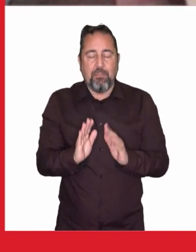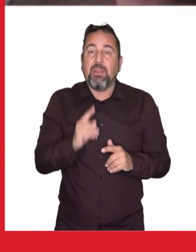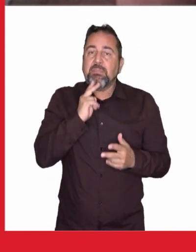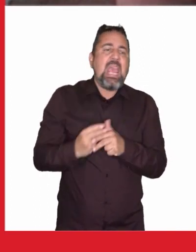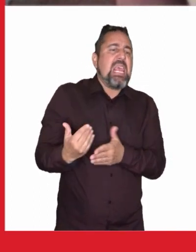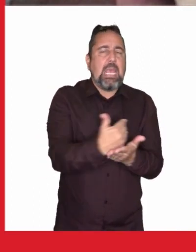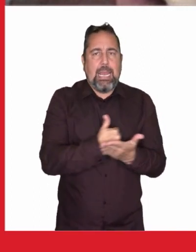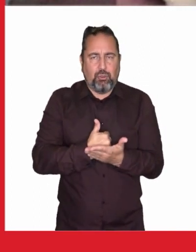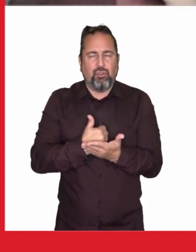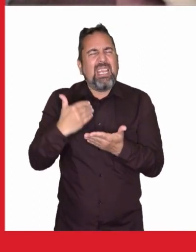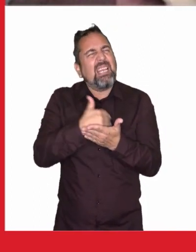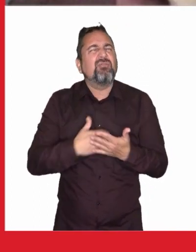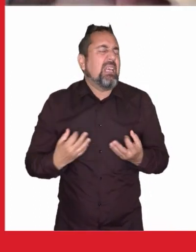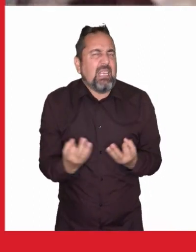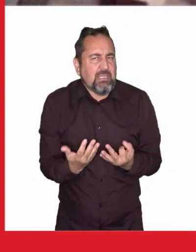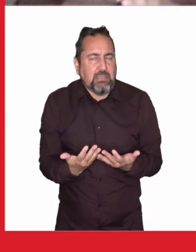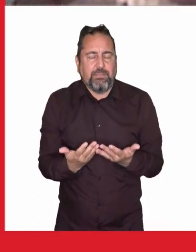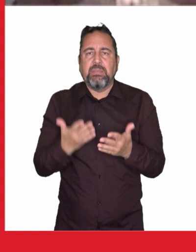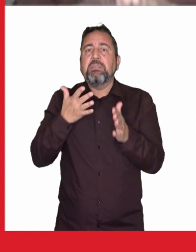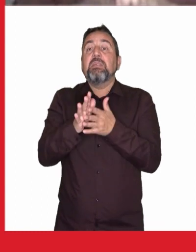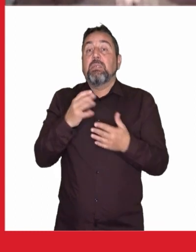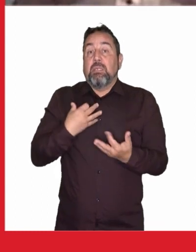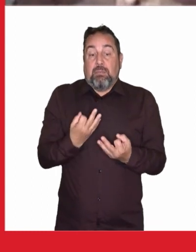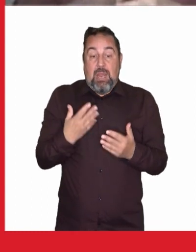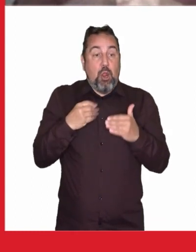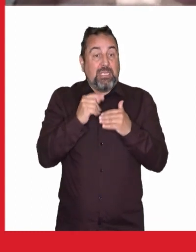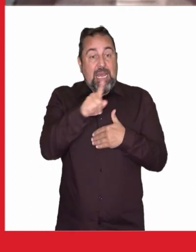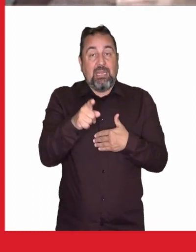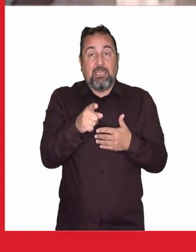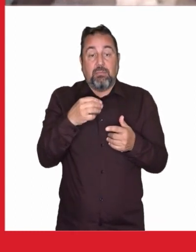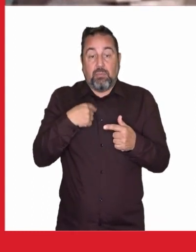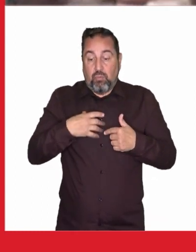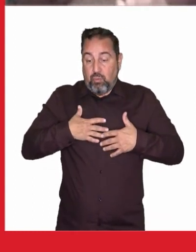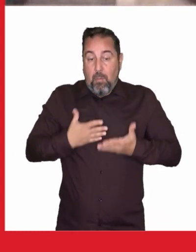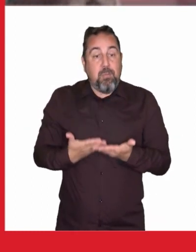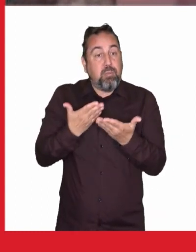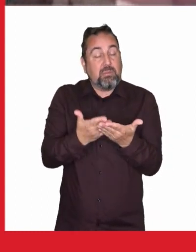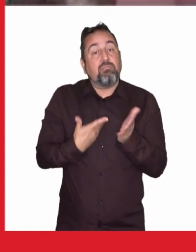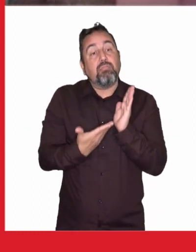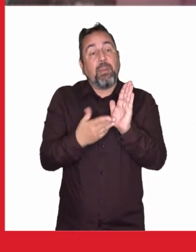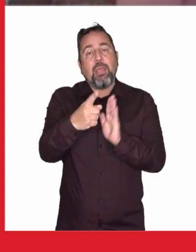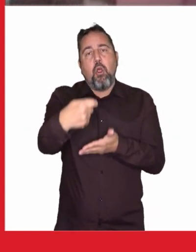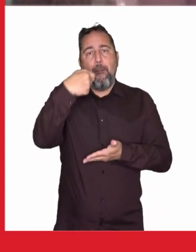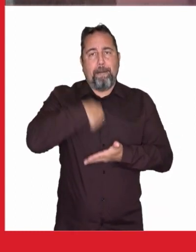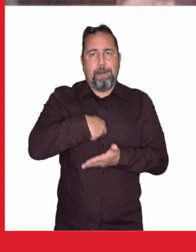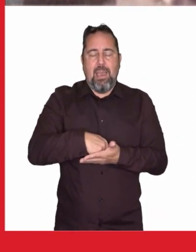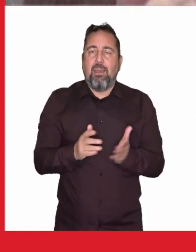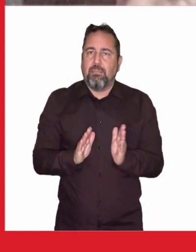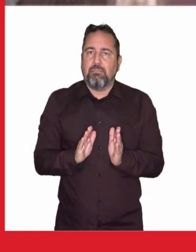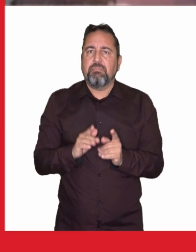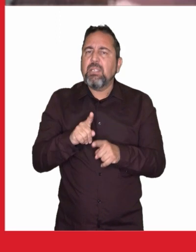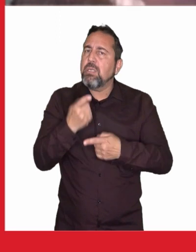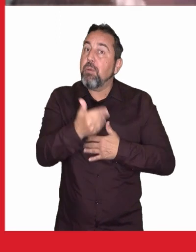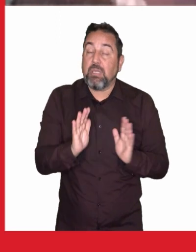resultados? Vamos a ir en este orden, ¿vale? Entonces, los ingresos. ¿Qué son los ingresos? Pues básicamente es lo que pagan nuestros clientes por beneficiarse de